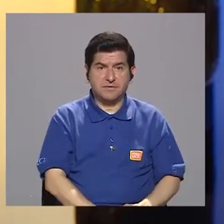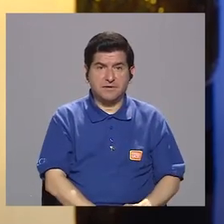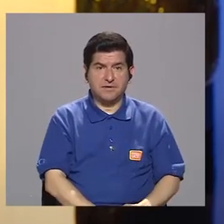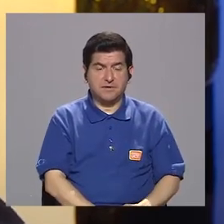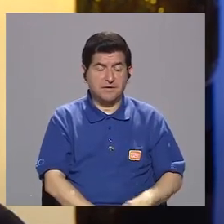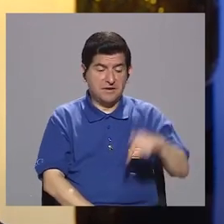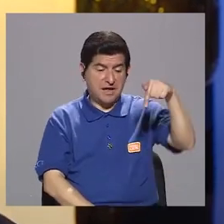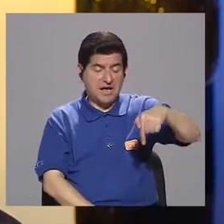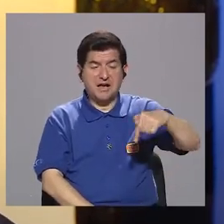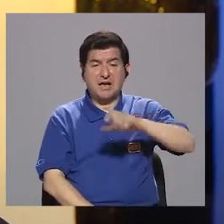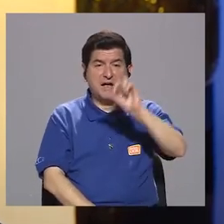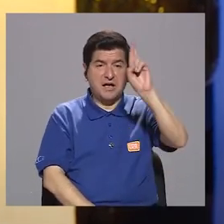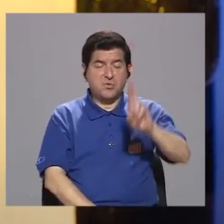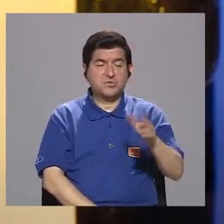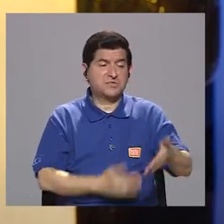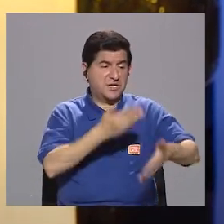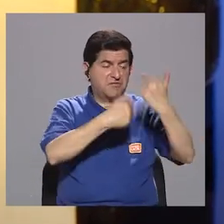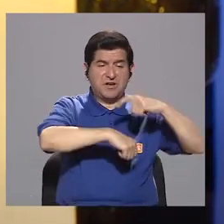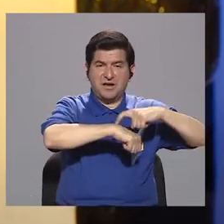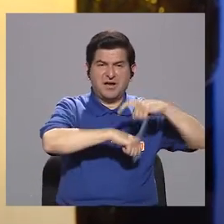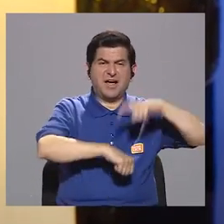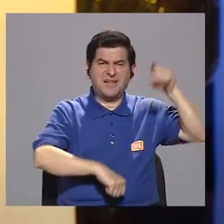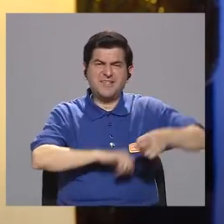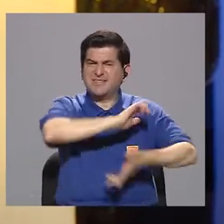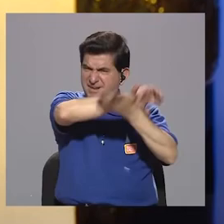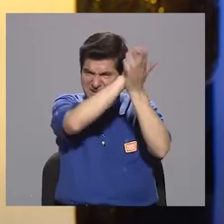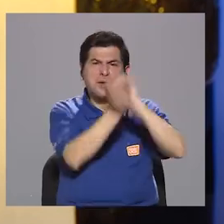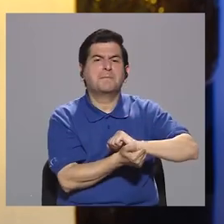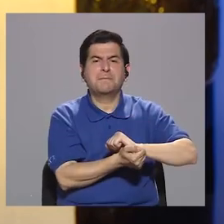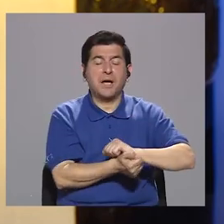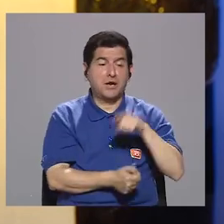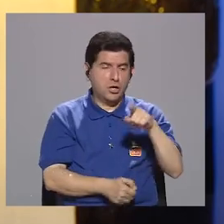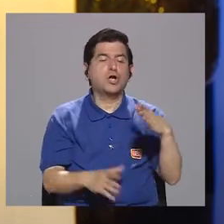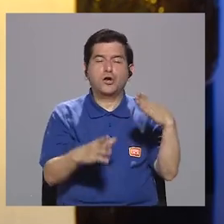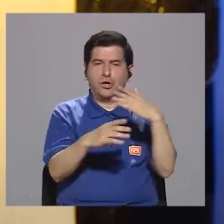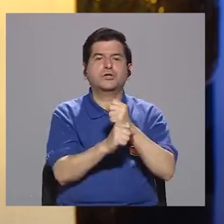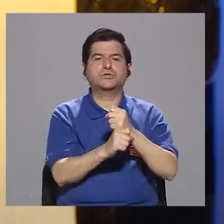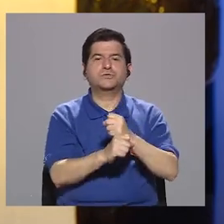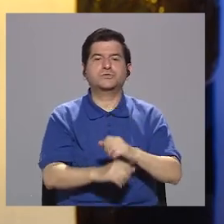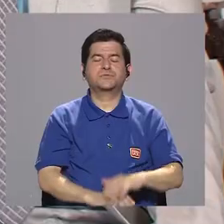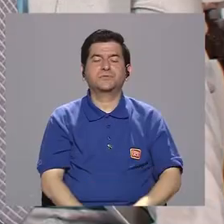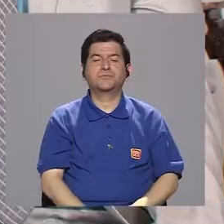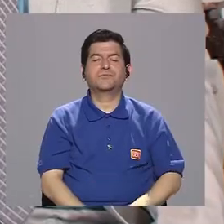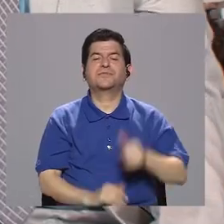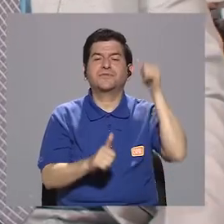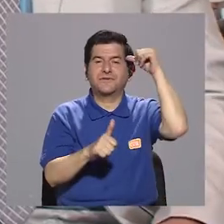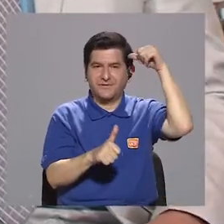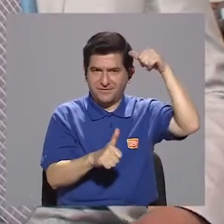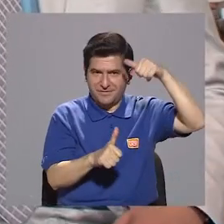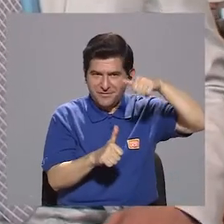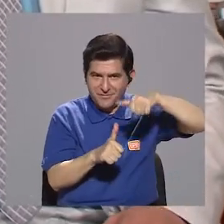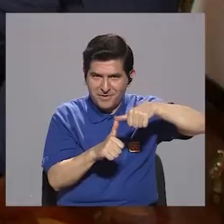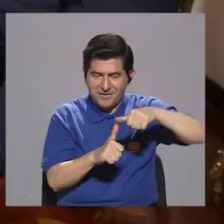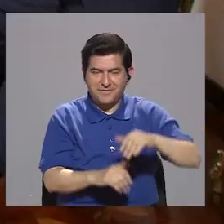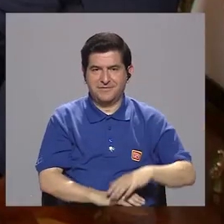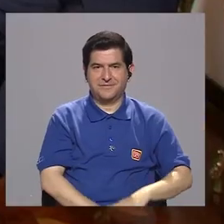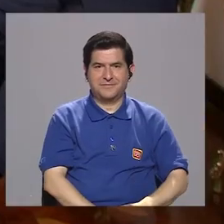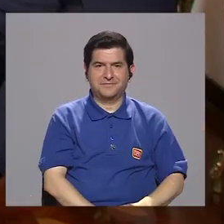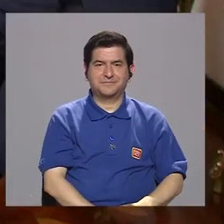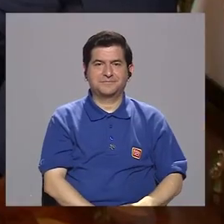a lo que era Costa Rica. Había que cambiar Costa Rica, y él cambió a Costa Rica. Recordarte que en el